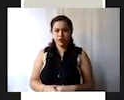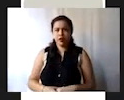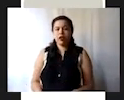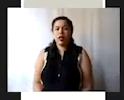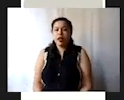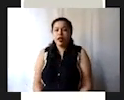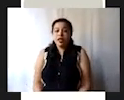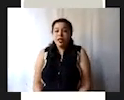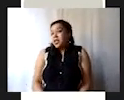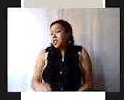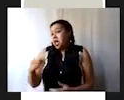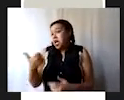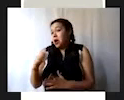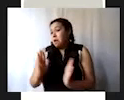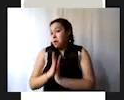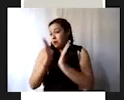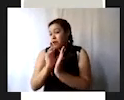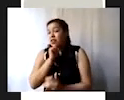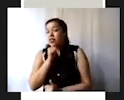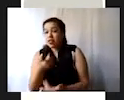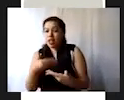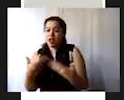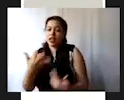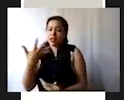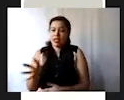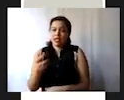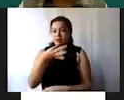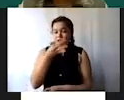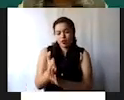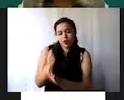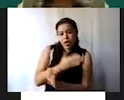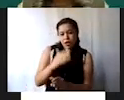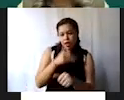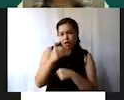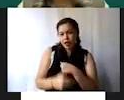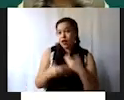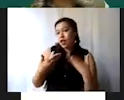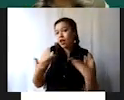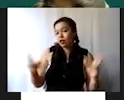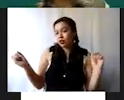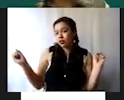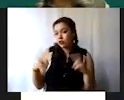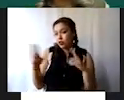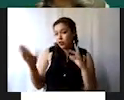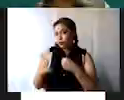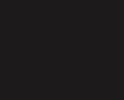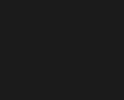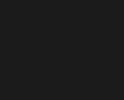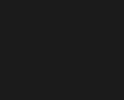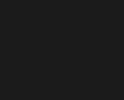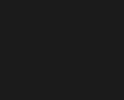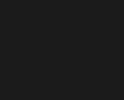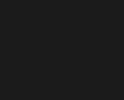más intervenciones, hoy acabamos 10 minutitos antes y nos veríamos la próxima